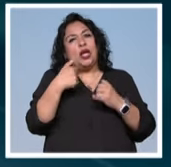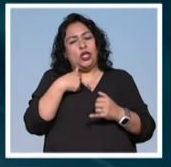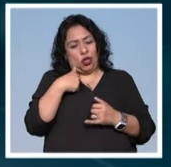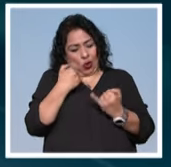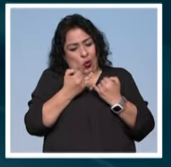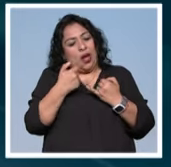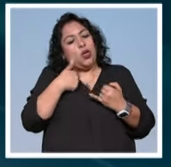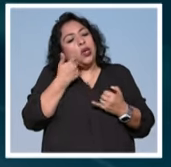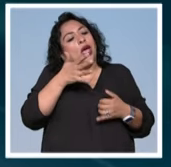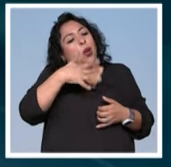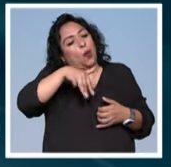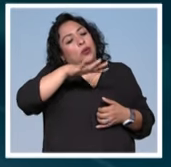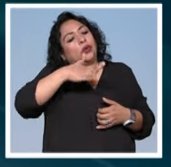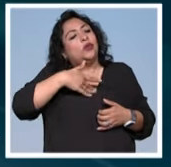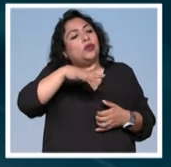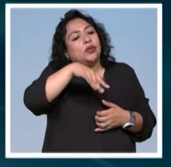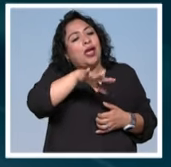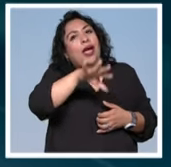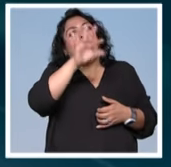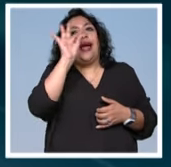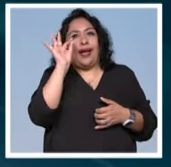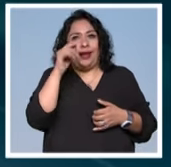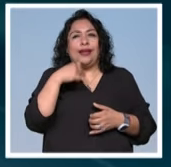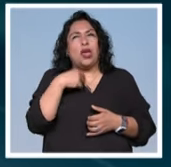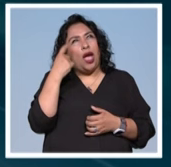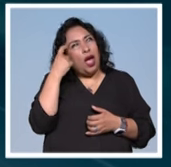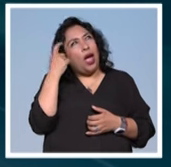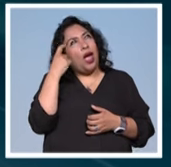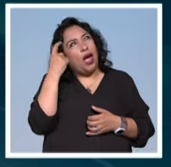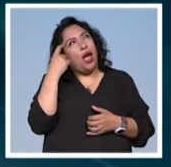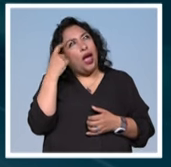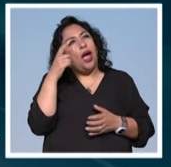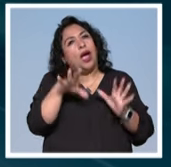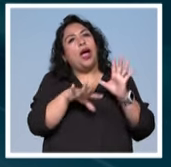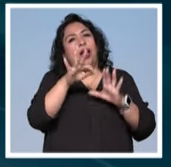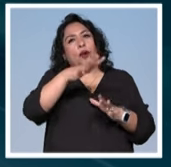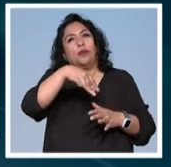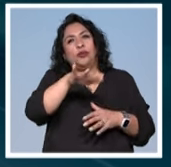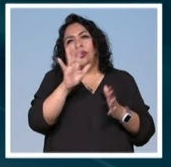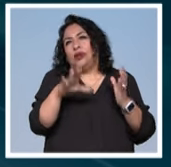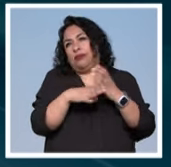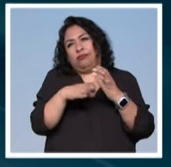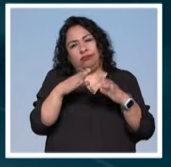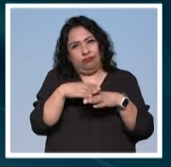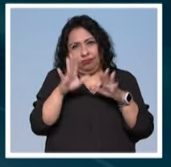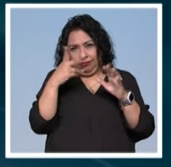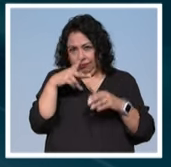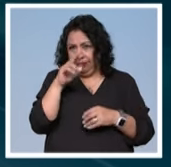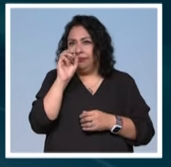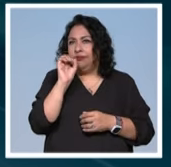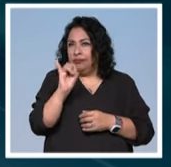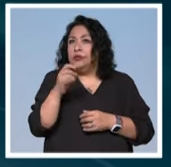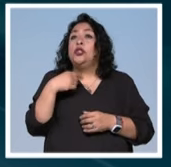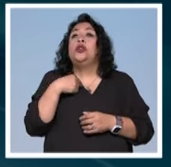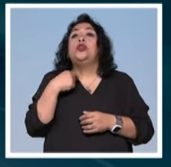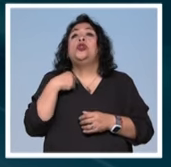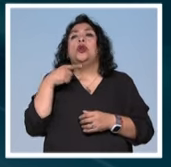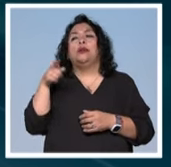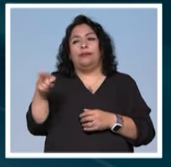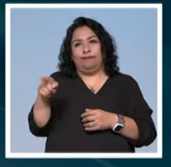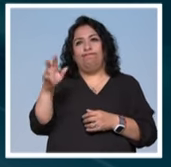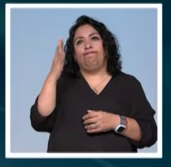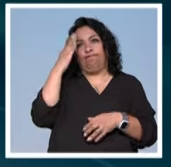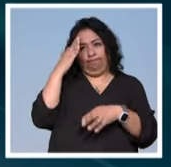sum yo como buceo Ya bué mi memoria y hay que hay que buscar cosas pero naturalmente yo voy a apelar a tu